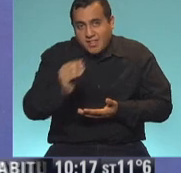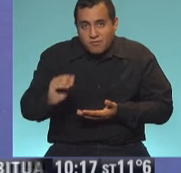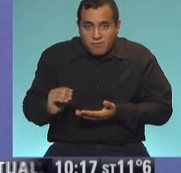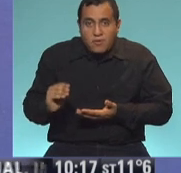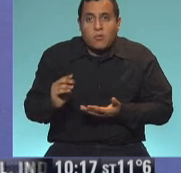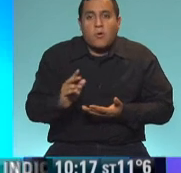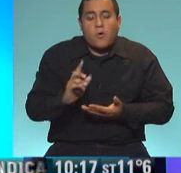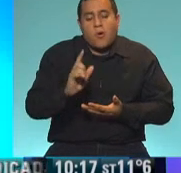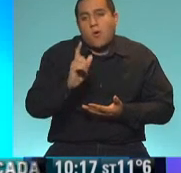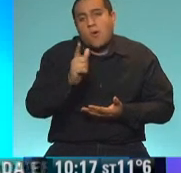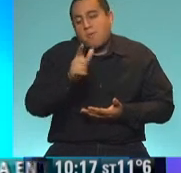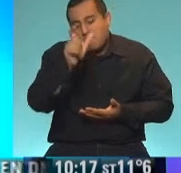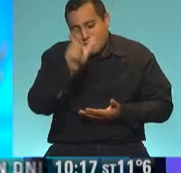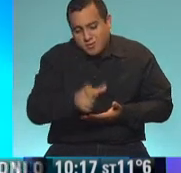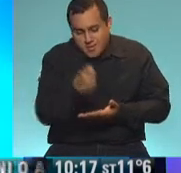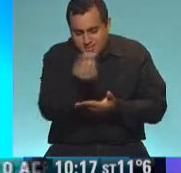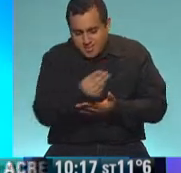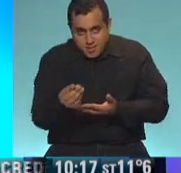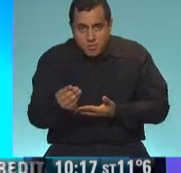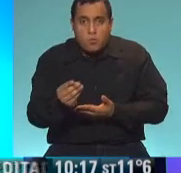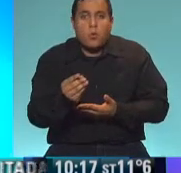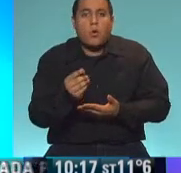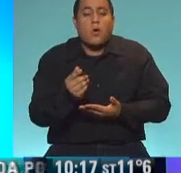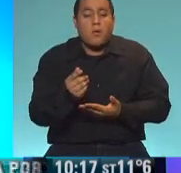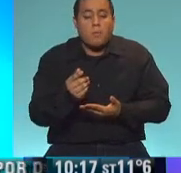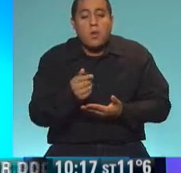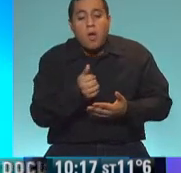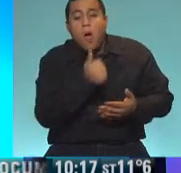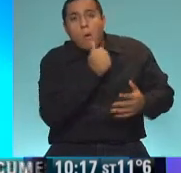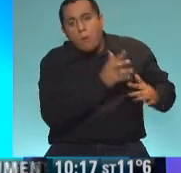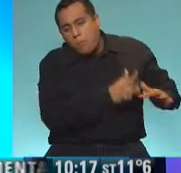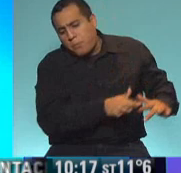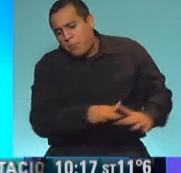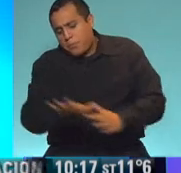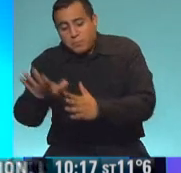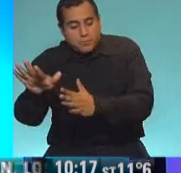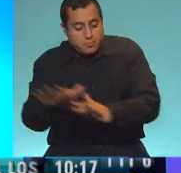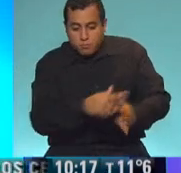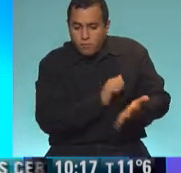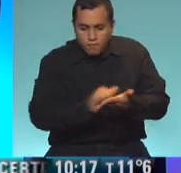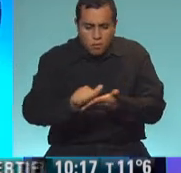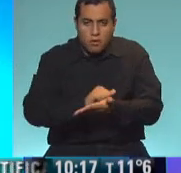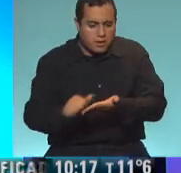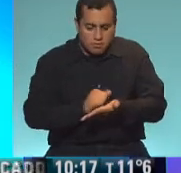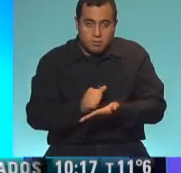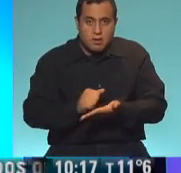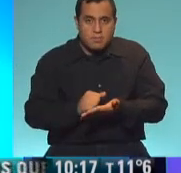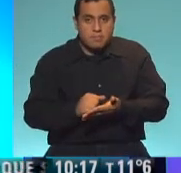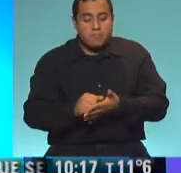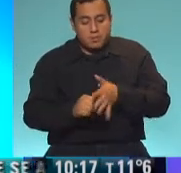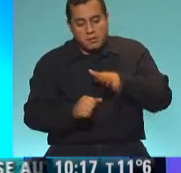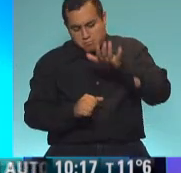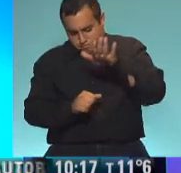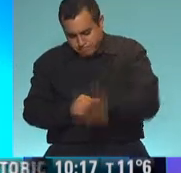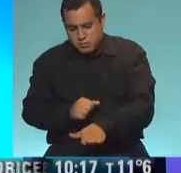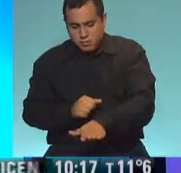de palitos. La arena se lo chupa. Pisa fuerte. Y la arena chupa